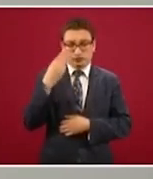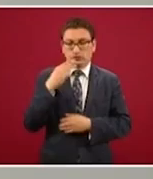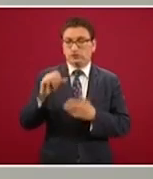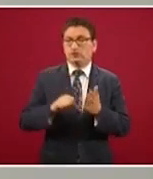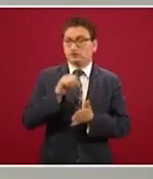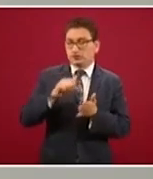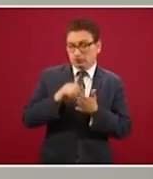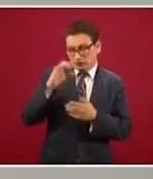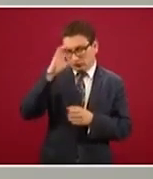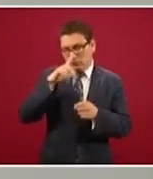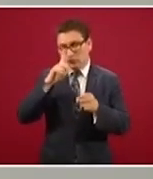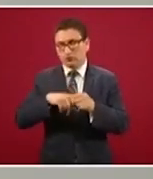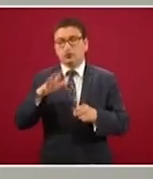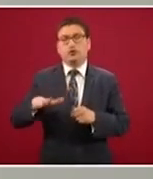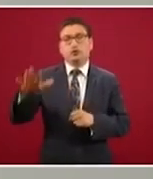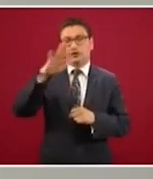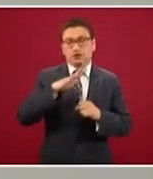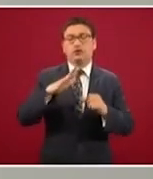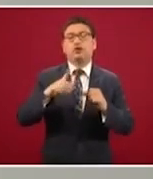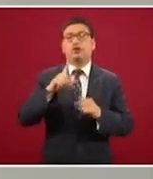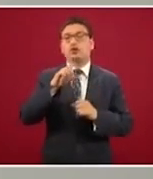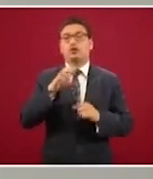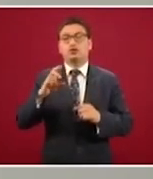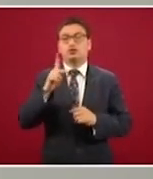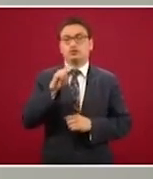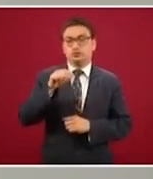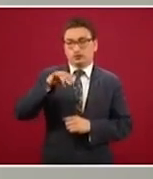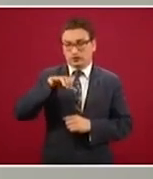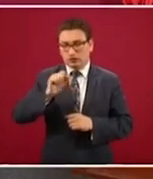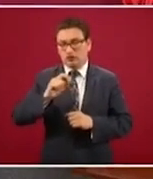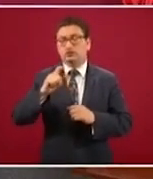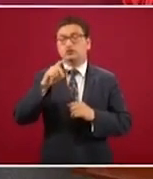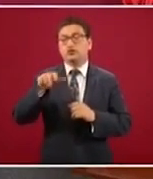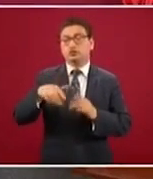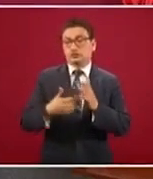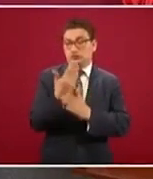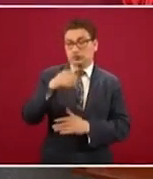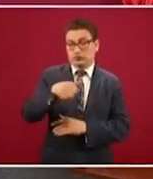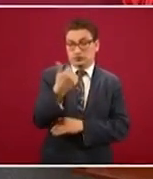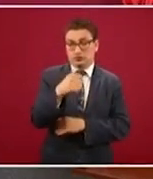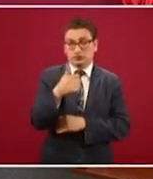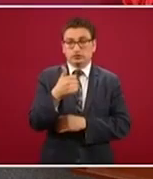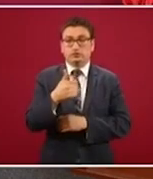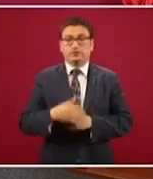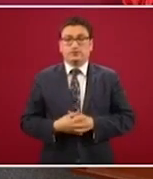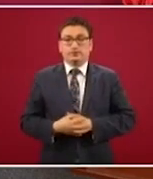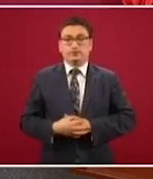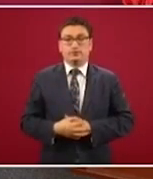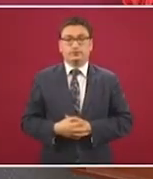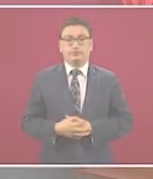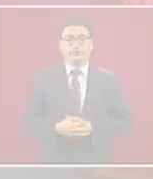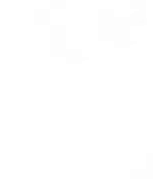del INDEP. Según las fuentes, la renuncia de Rodríguez Vargas se hará efectiva a partir del 15 de junio.